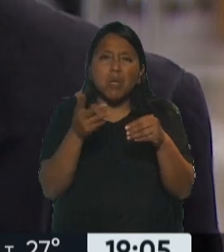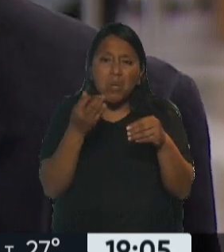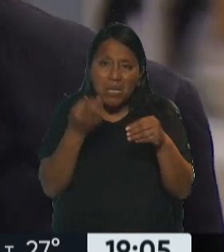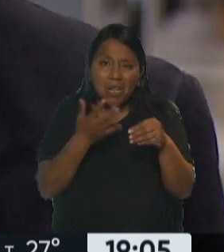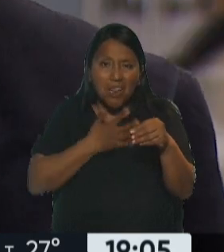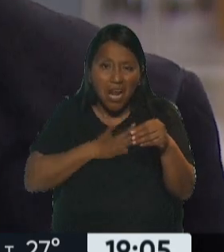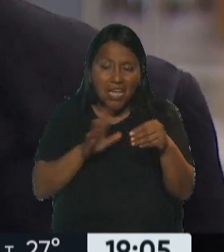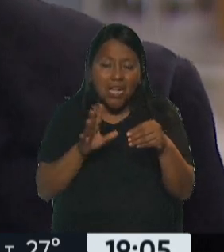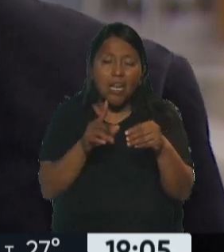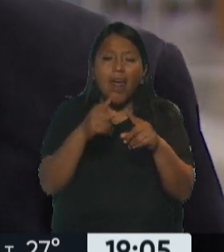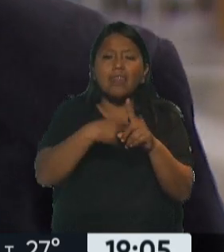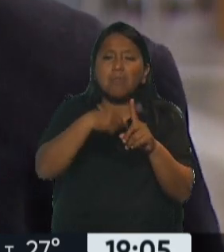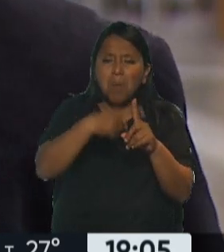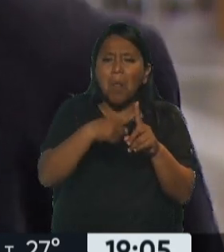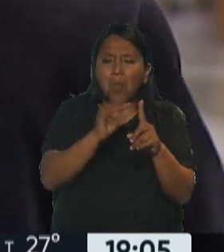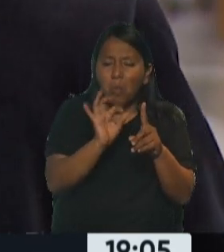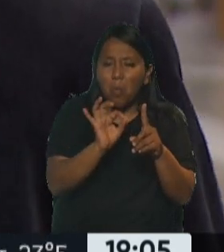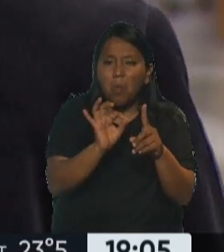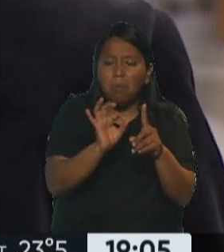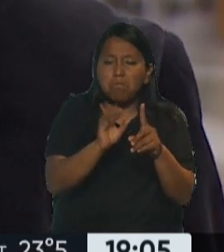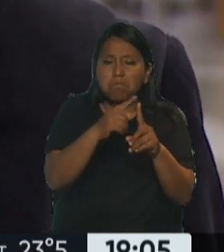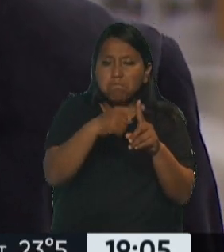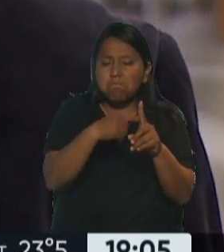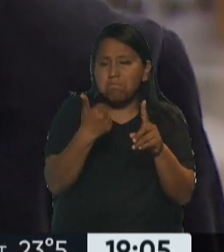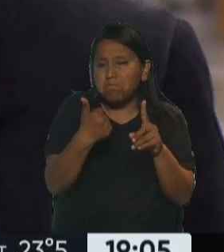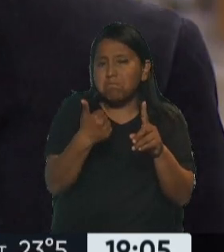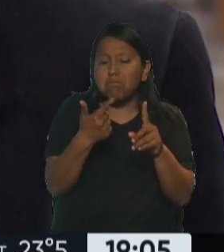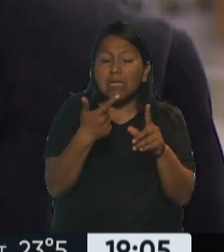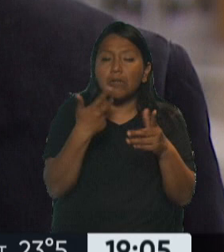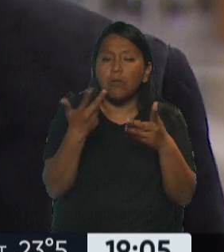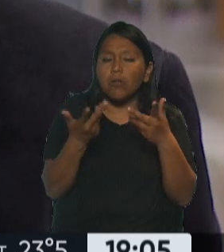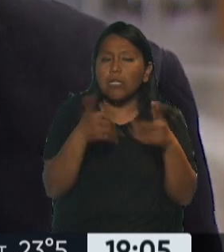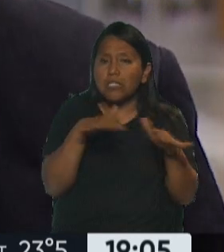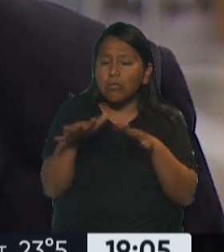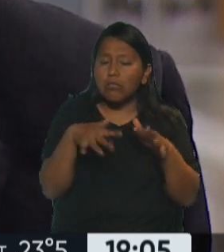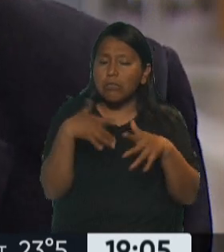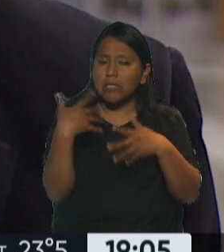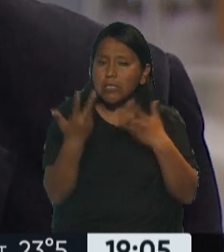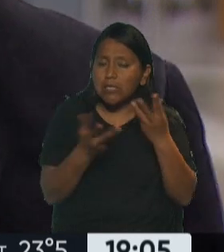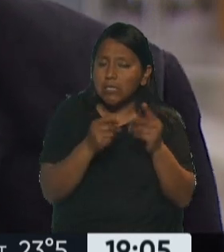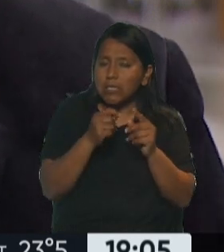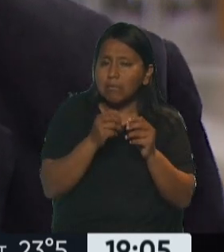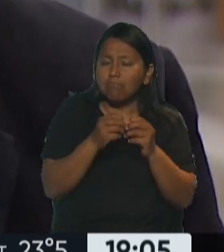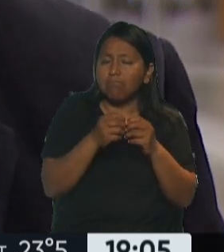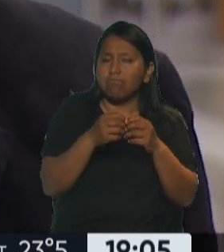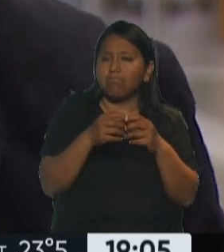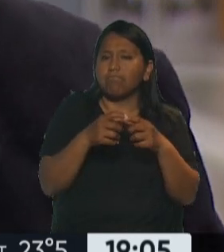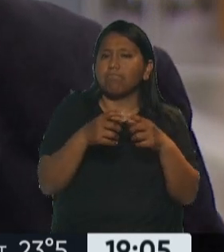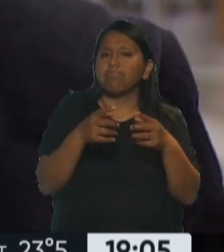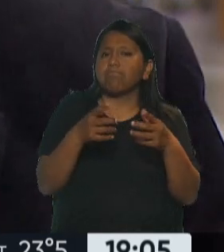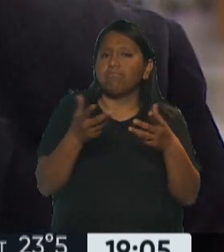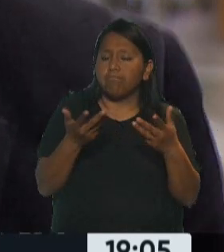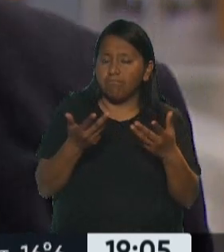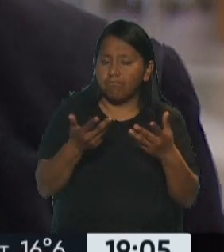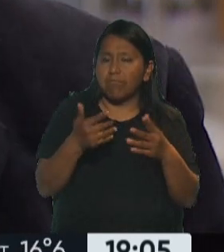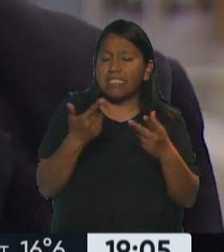tiene una determinada temperatura. Cuando la situación empieza a caldearse por alguna razón, se expande y busca estar